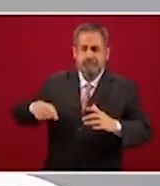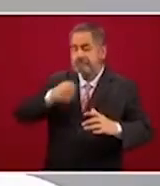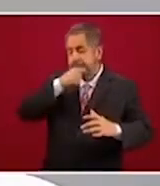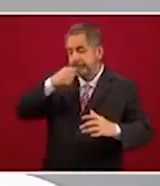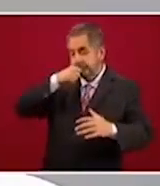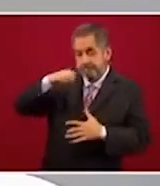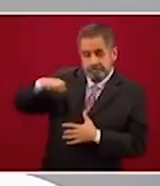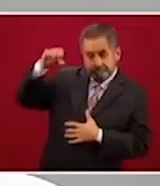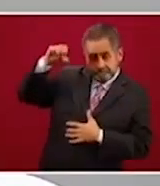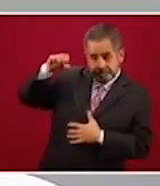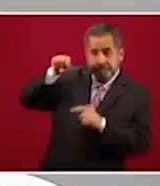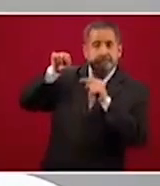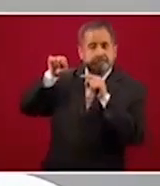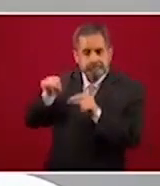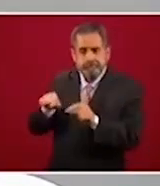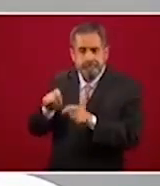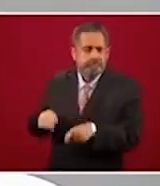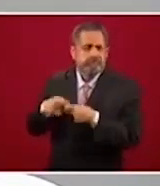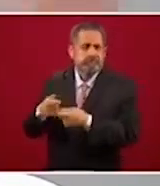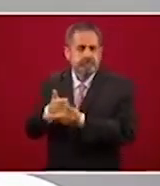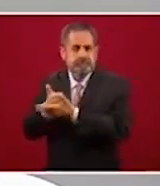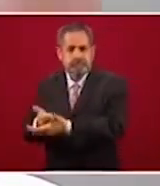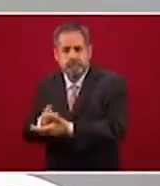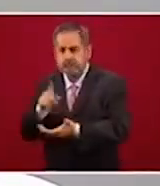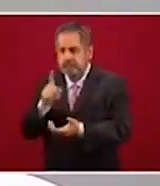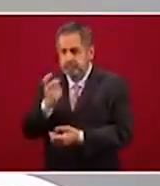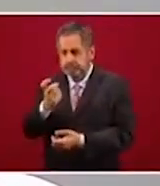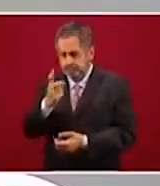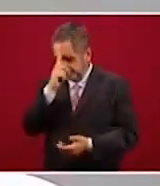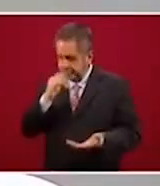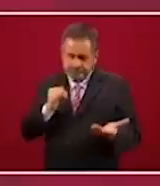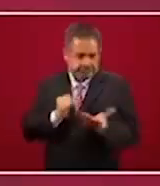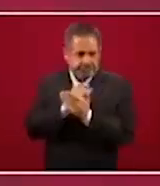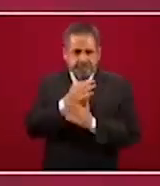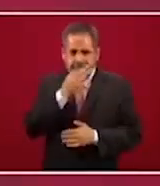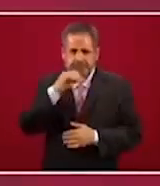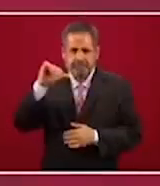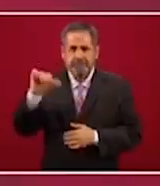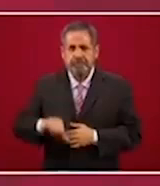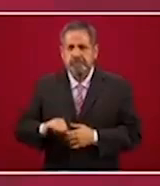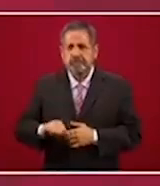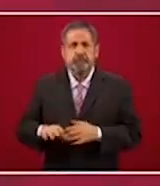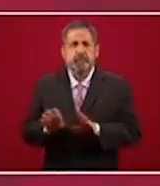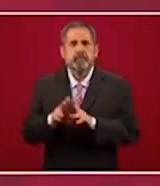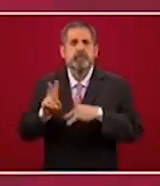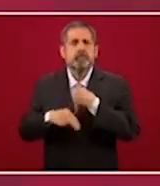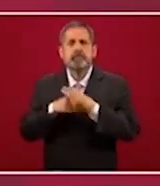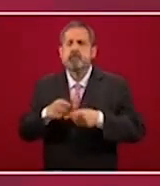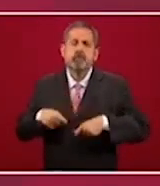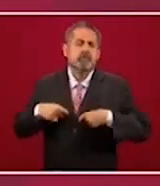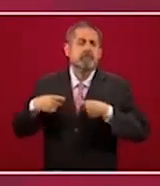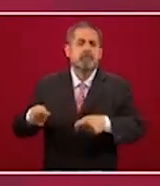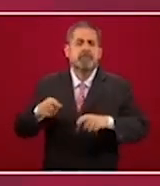mayores. Por eso tomamos la decisión de inmediato de entregarles